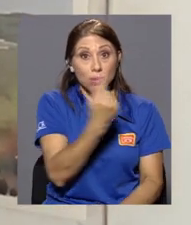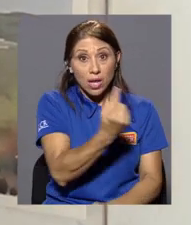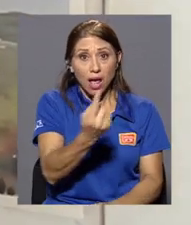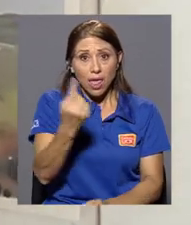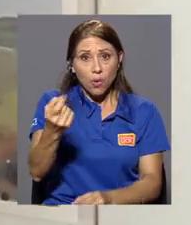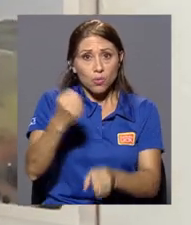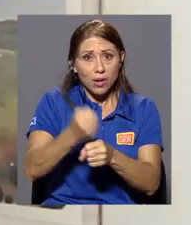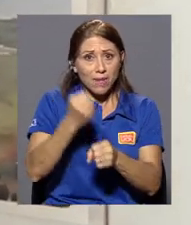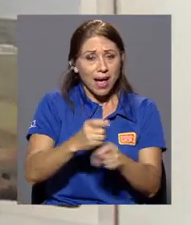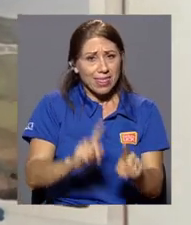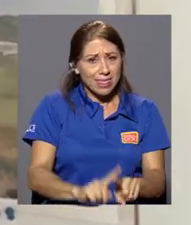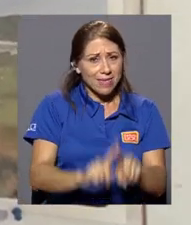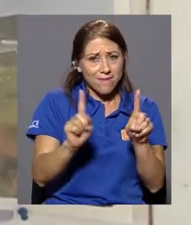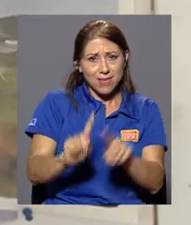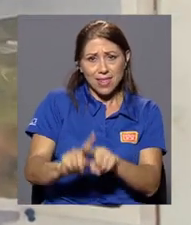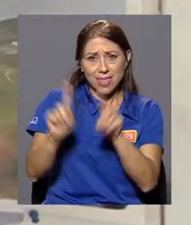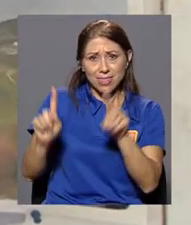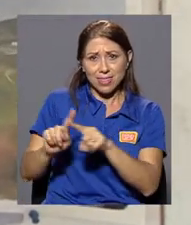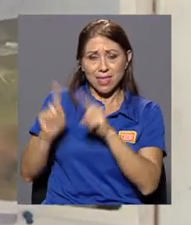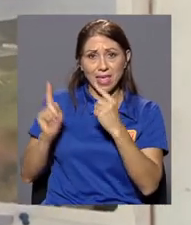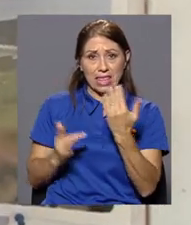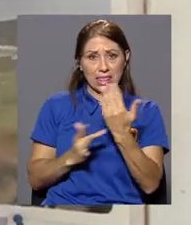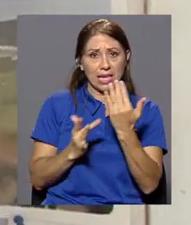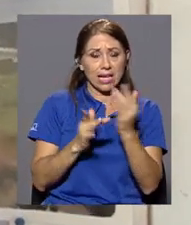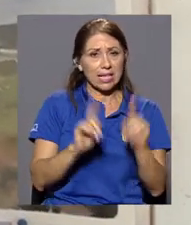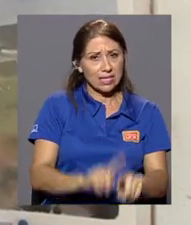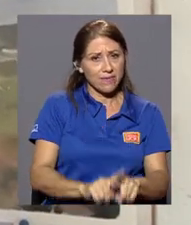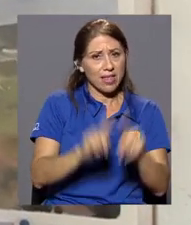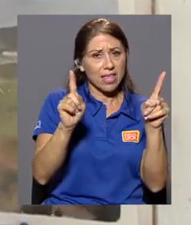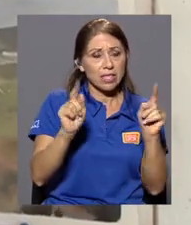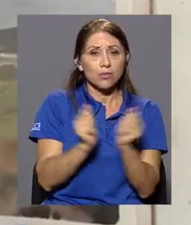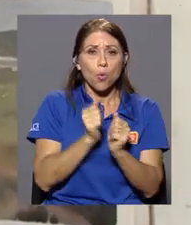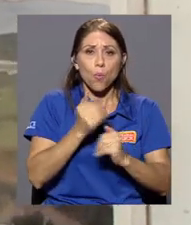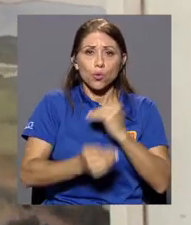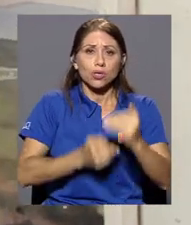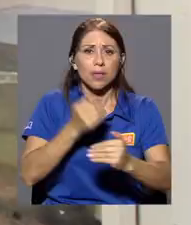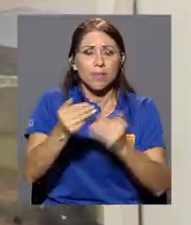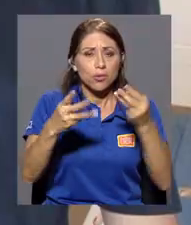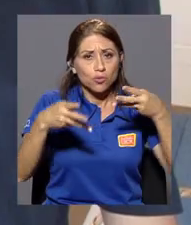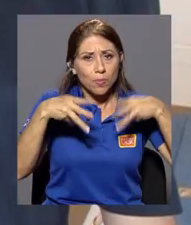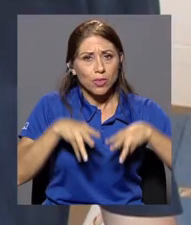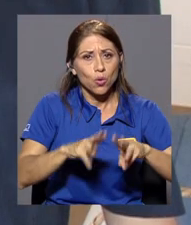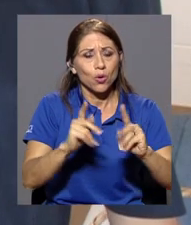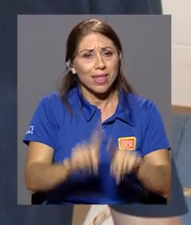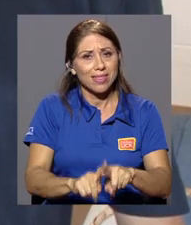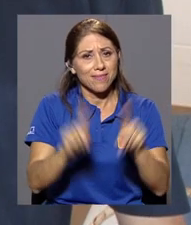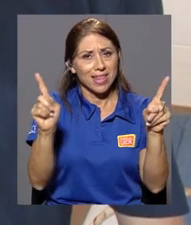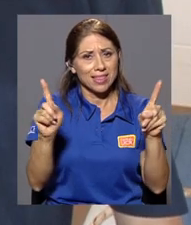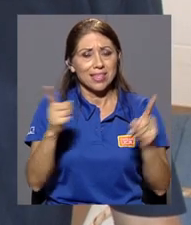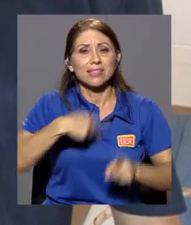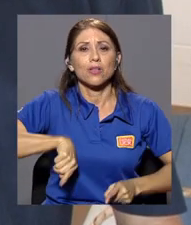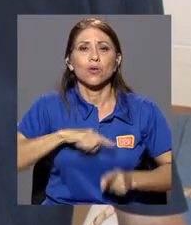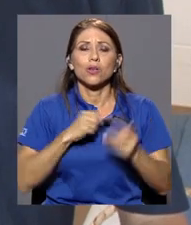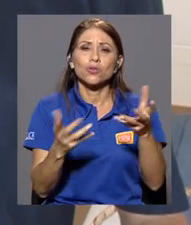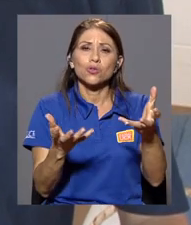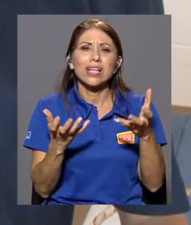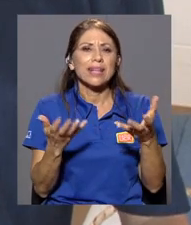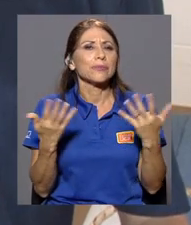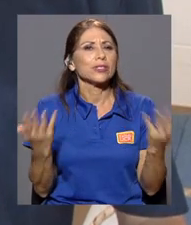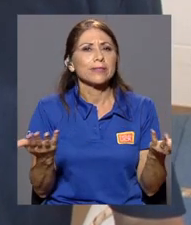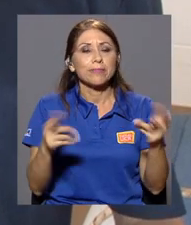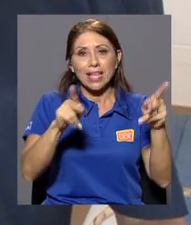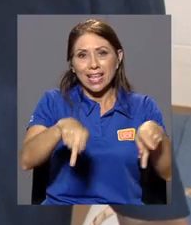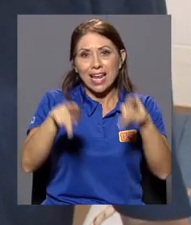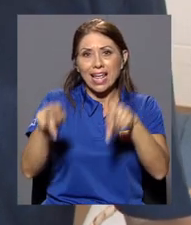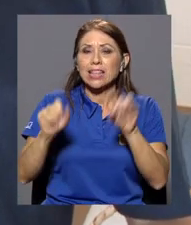trabaja desde técnicas diferentes o desde procedimientos o metodologías diferentes entonces lo que queríamos era que la